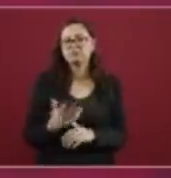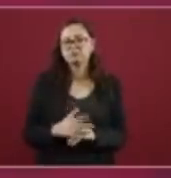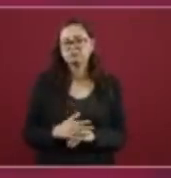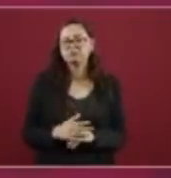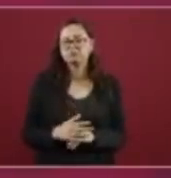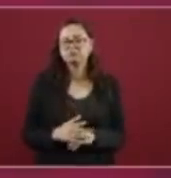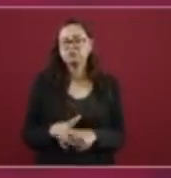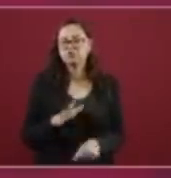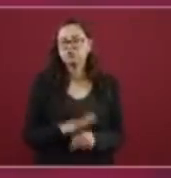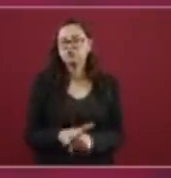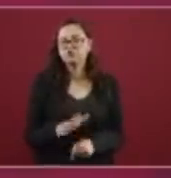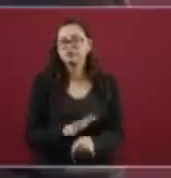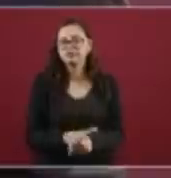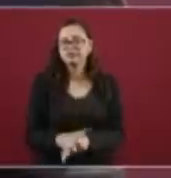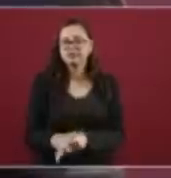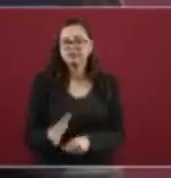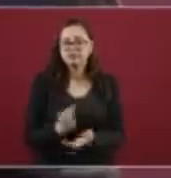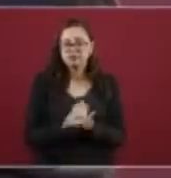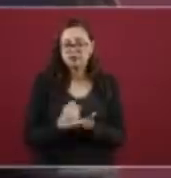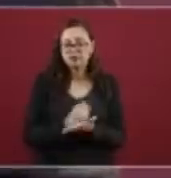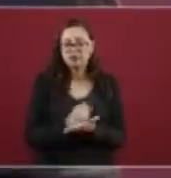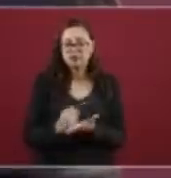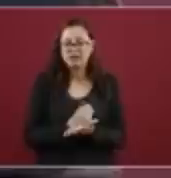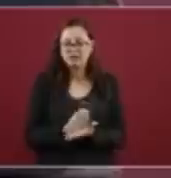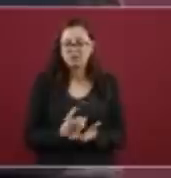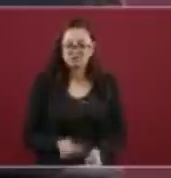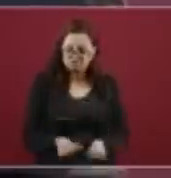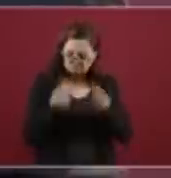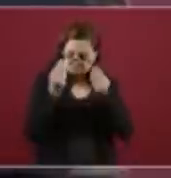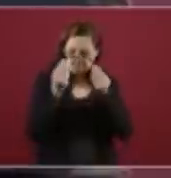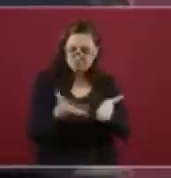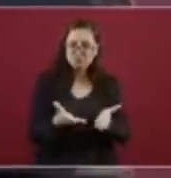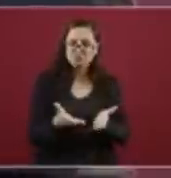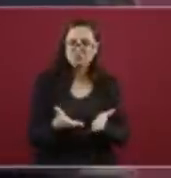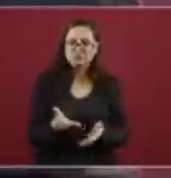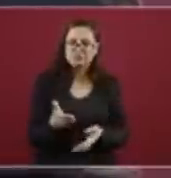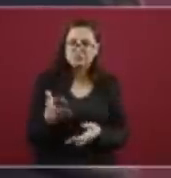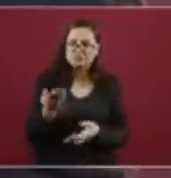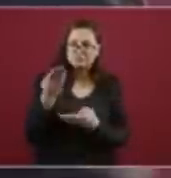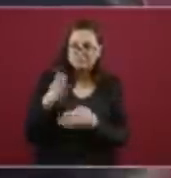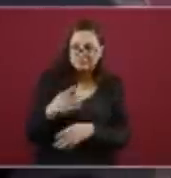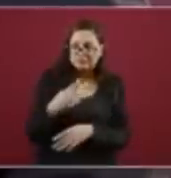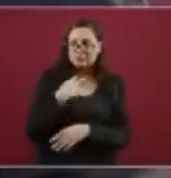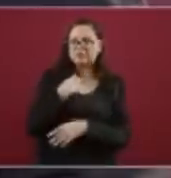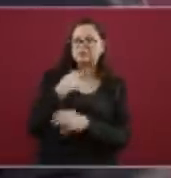tengan un crédito sin interés, ¿sí?